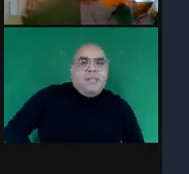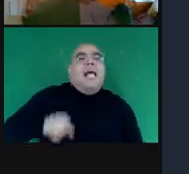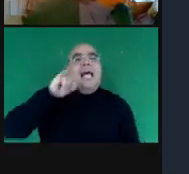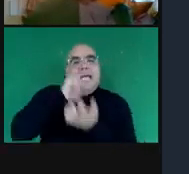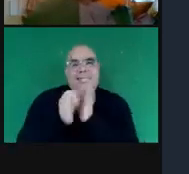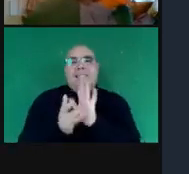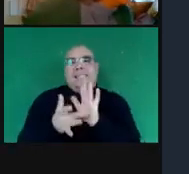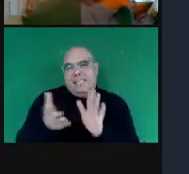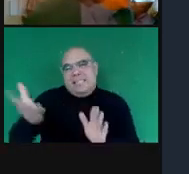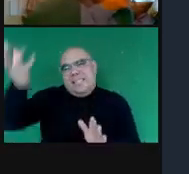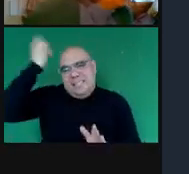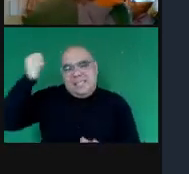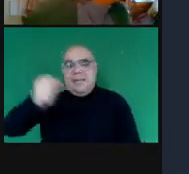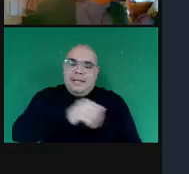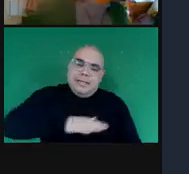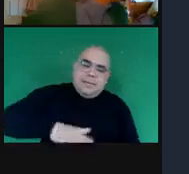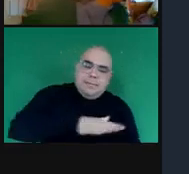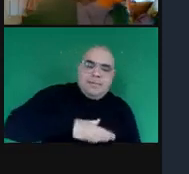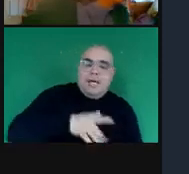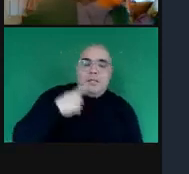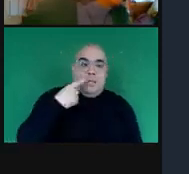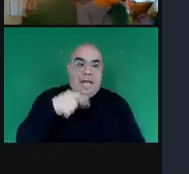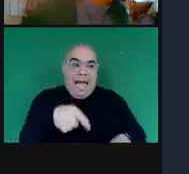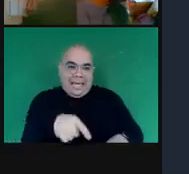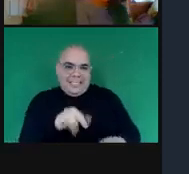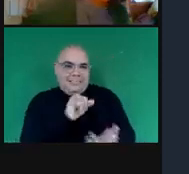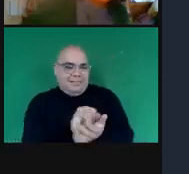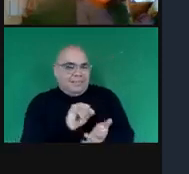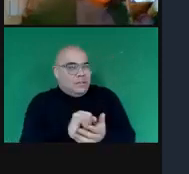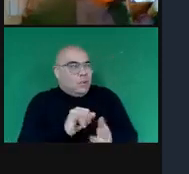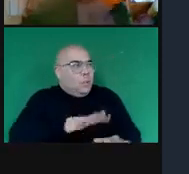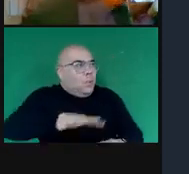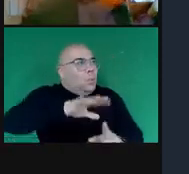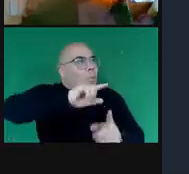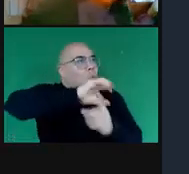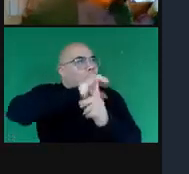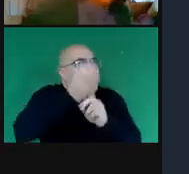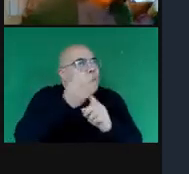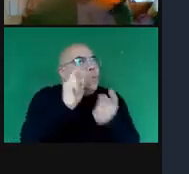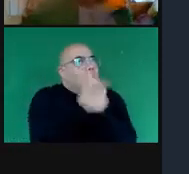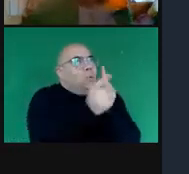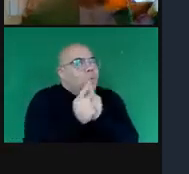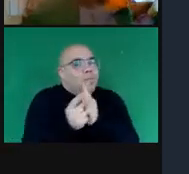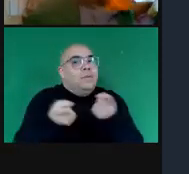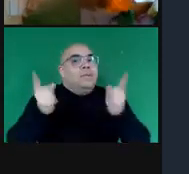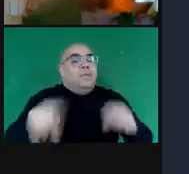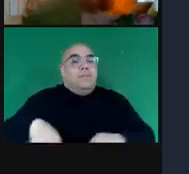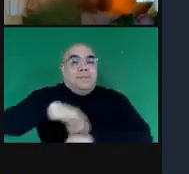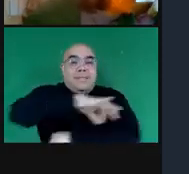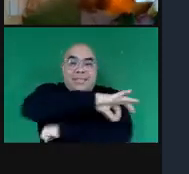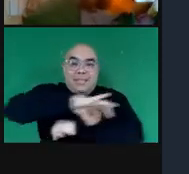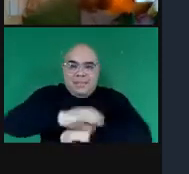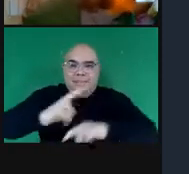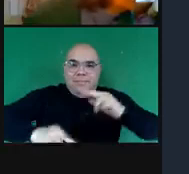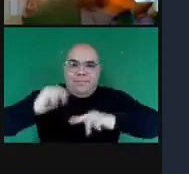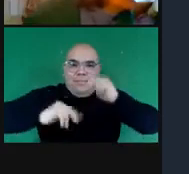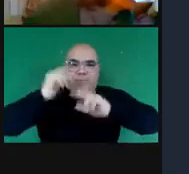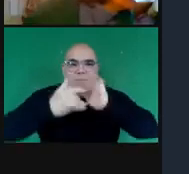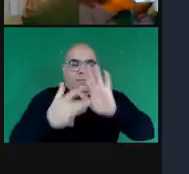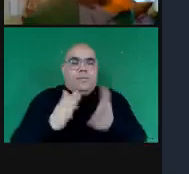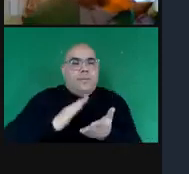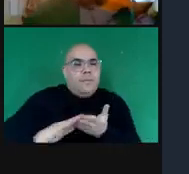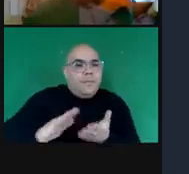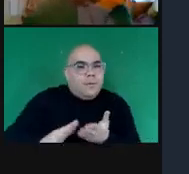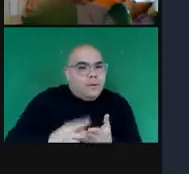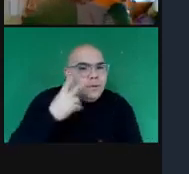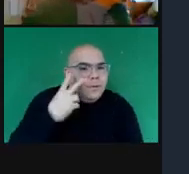encuentro de diversidades ideológicas, socioculturales y arquitectura, perdón, es que no